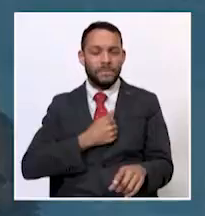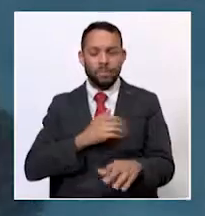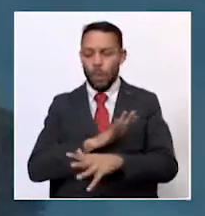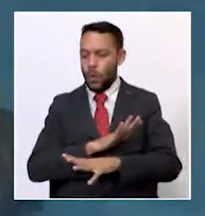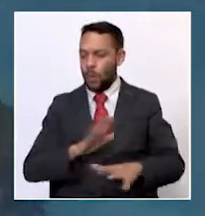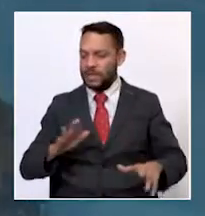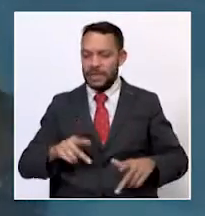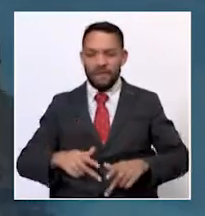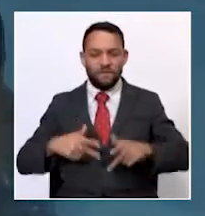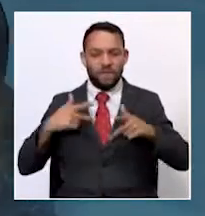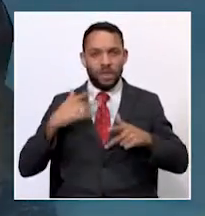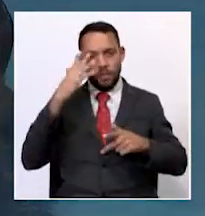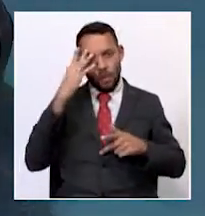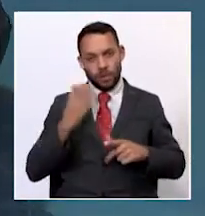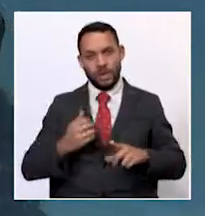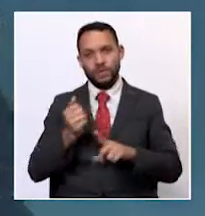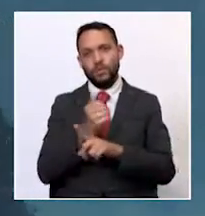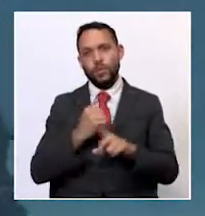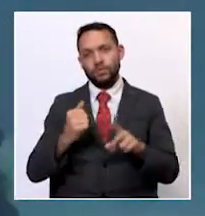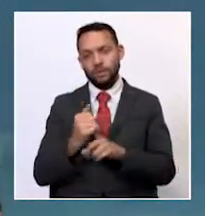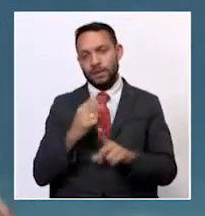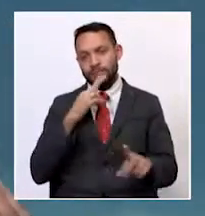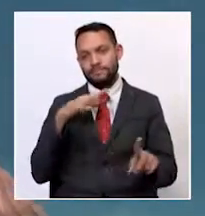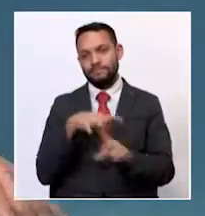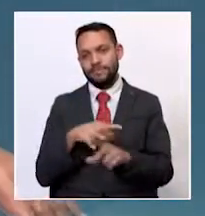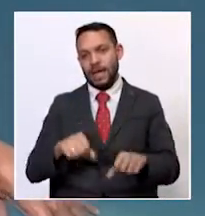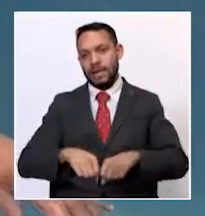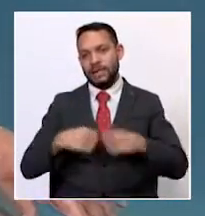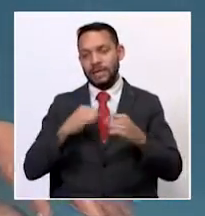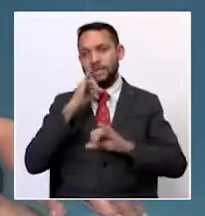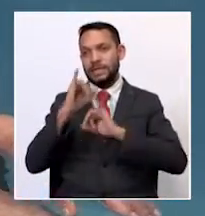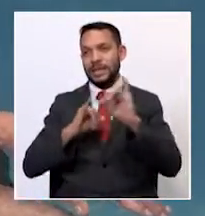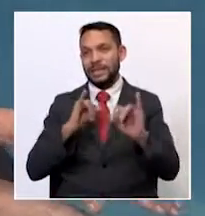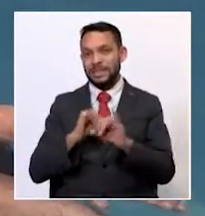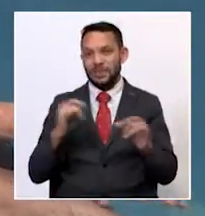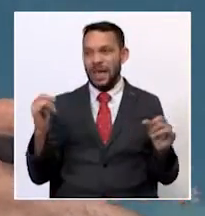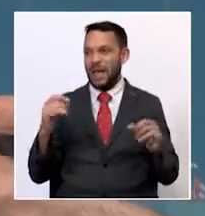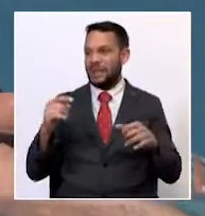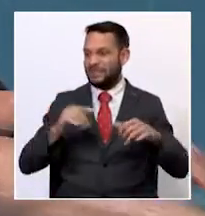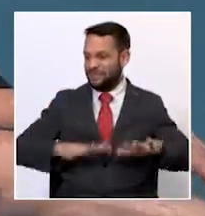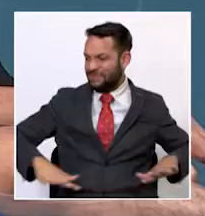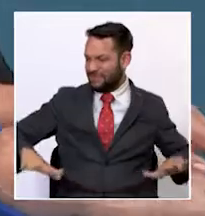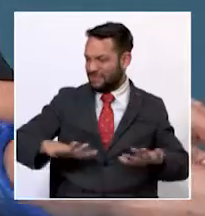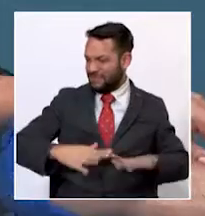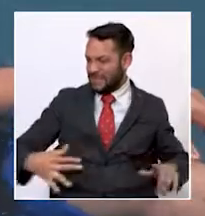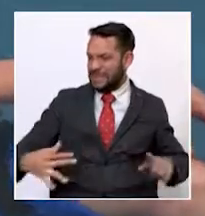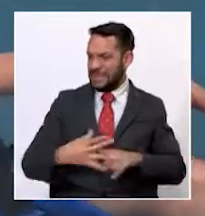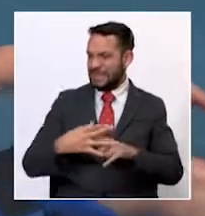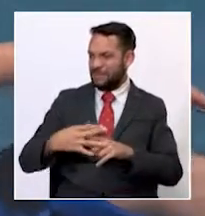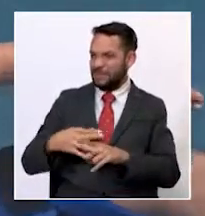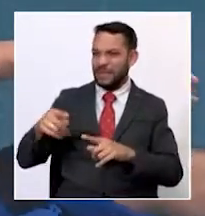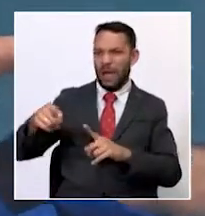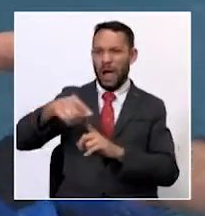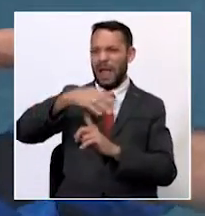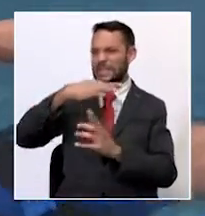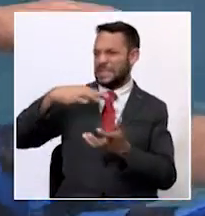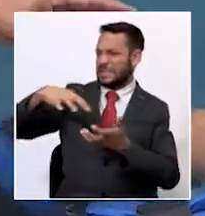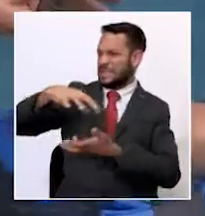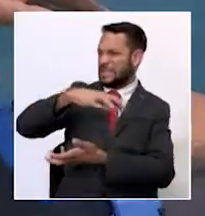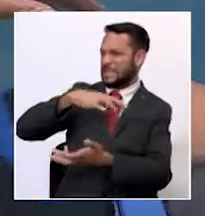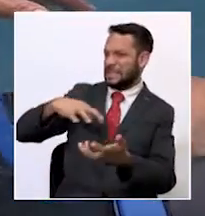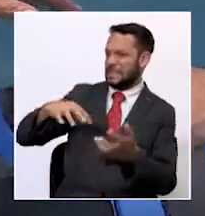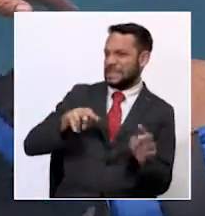viviendo, por los conflictos nacionales, internacionales y locales, de manera que la gente está entrando en estados